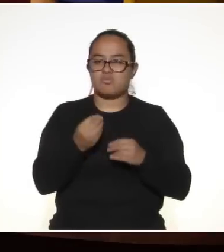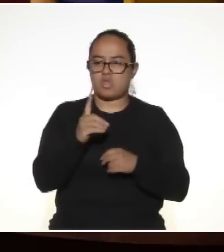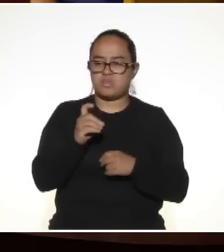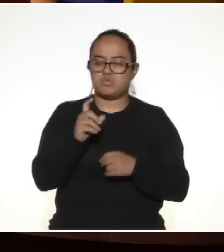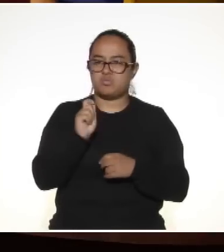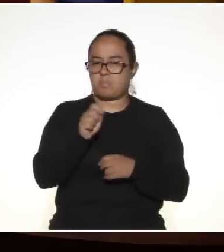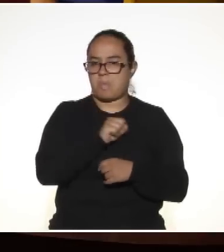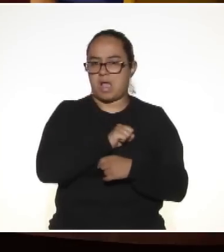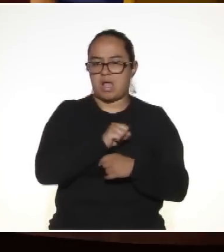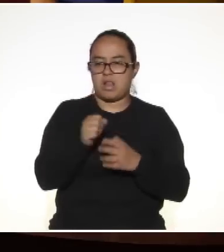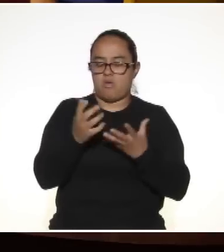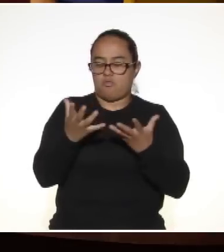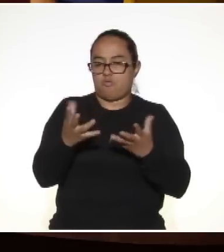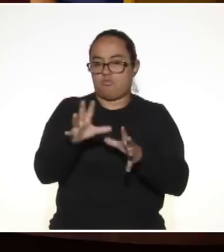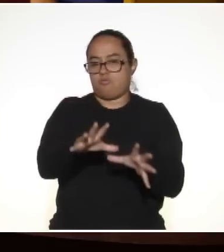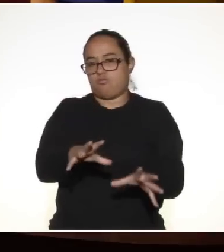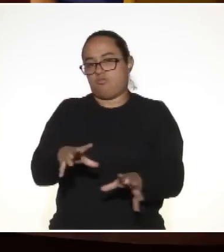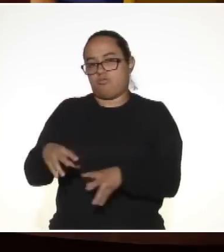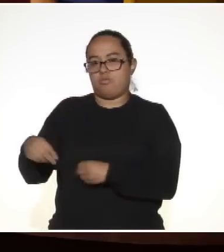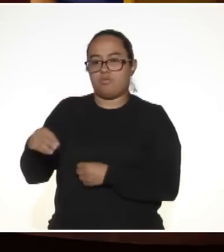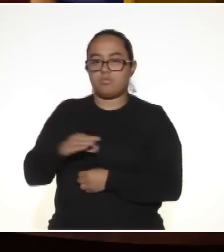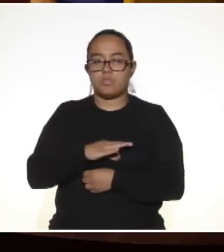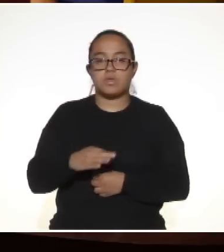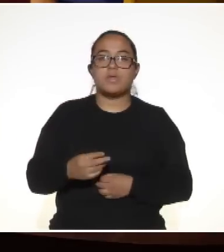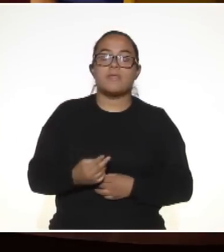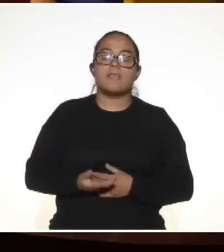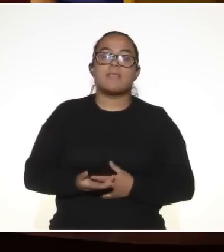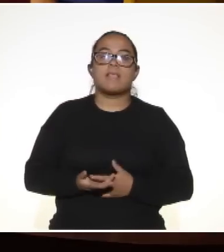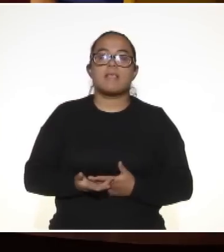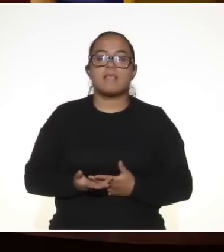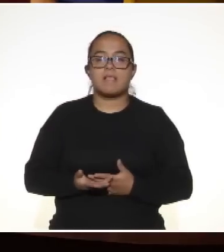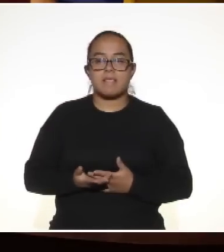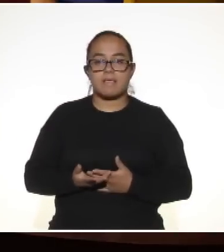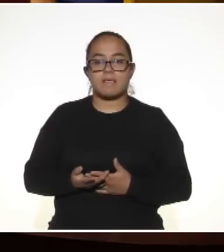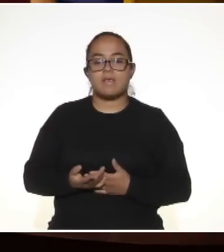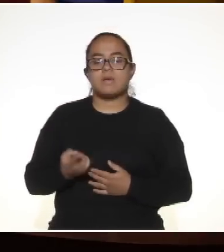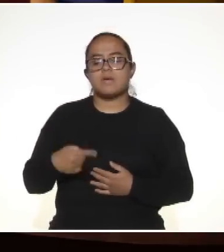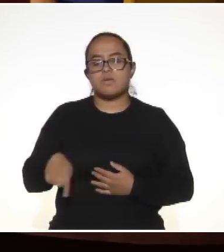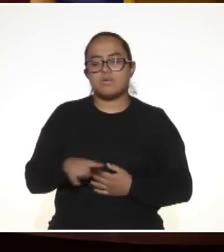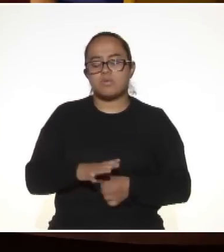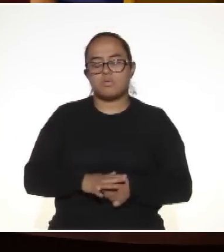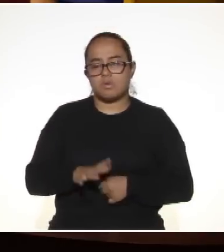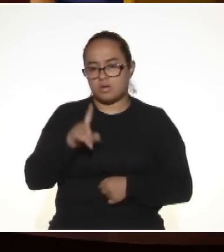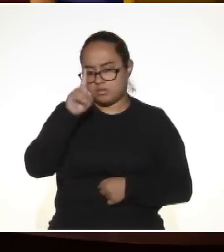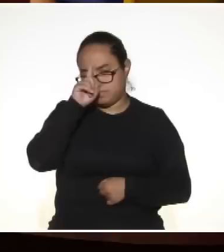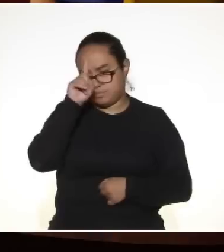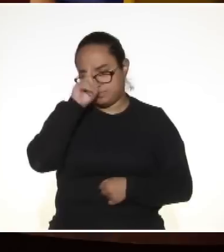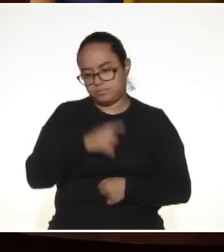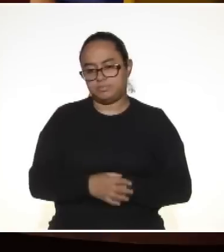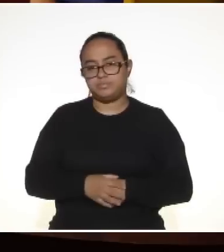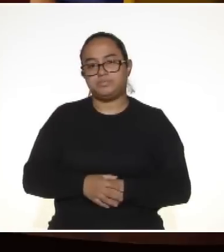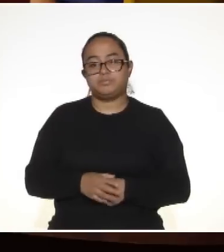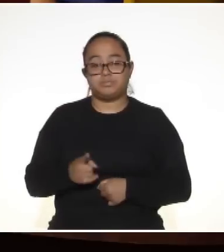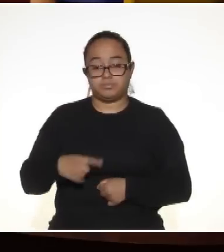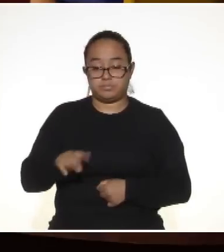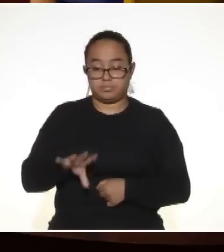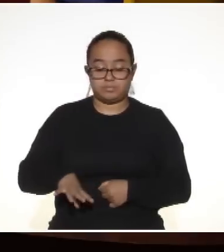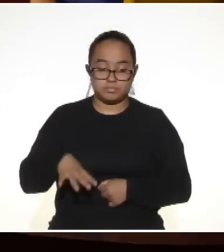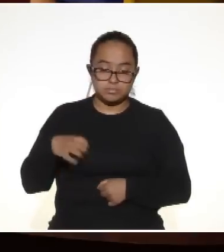Entonces, se habla ahí de recuperar el espécimen. ¿Qué nos dicen ustedes? Dentro